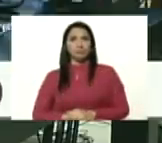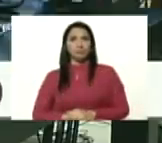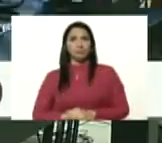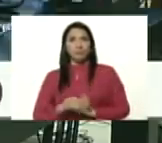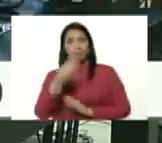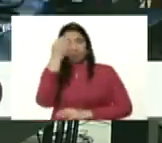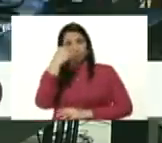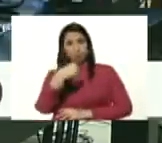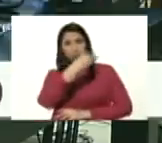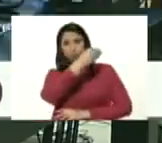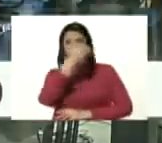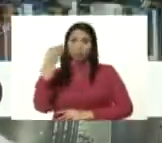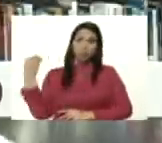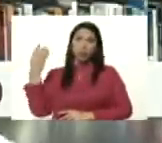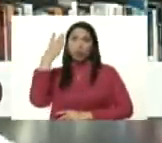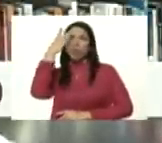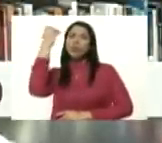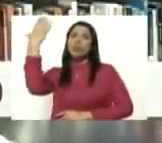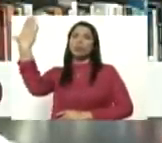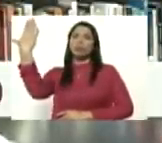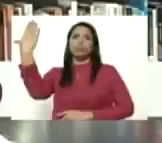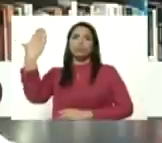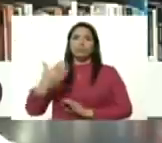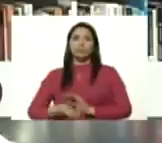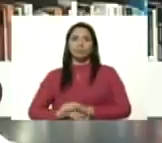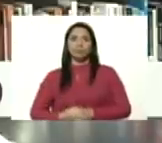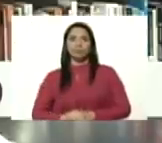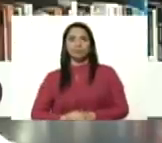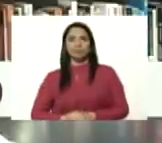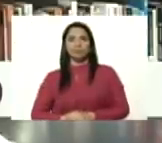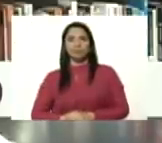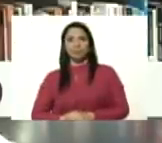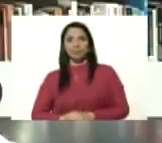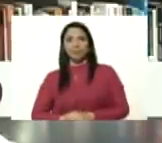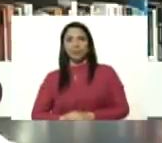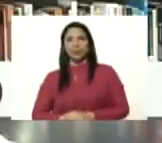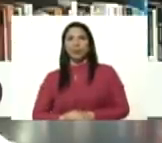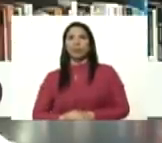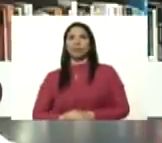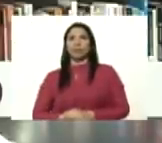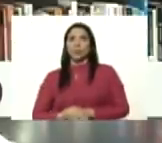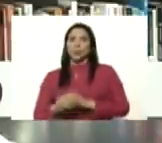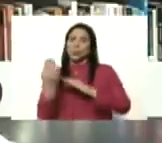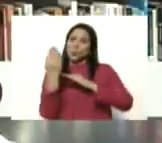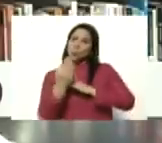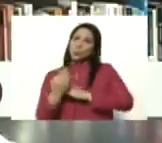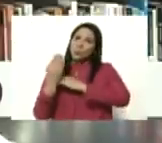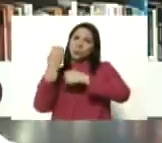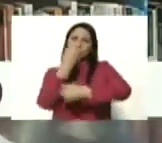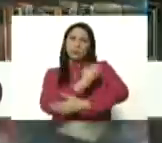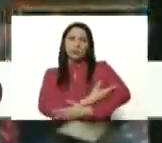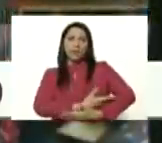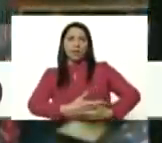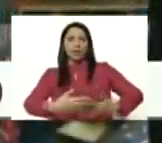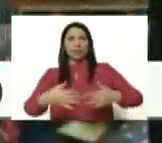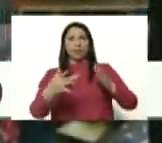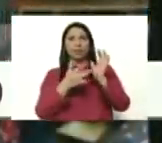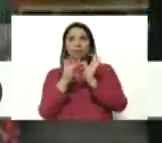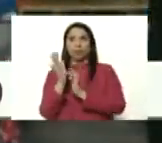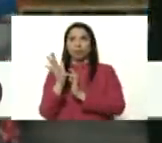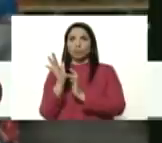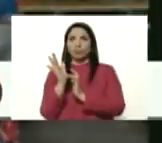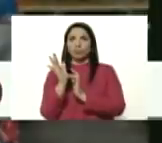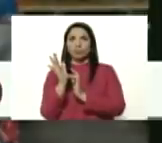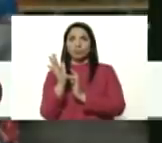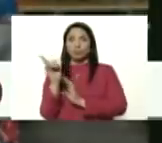bendecidos por Dios Padre Creador, cubierto con la sangre de Cristo Redentor. Y